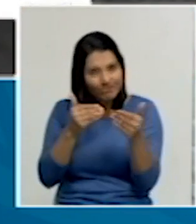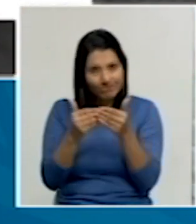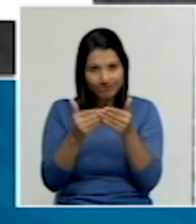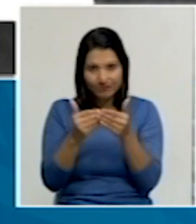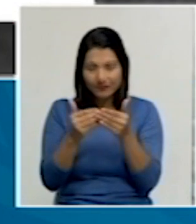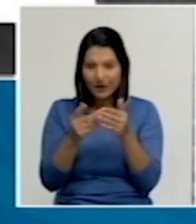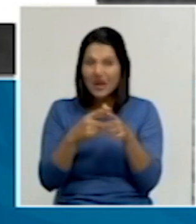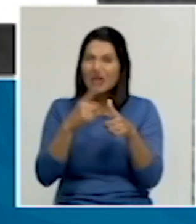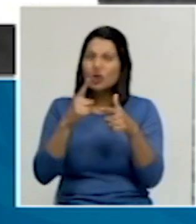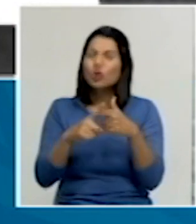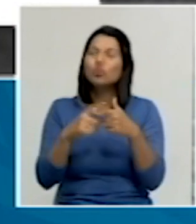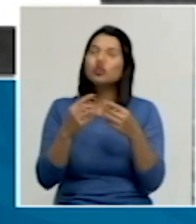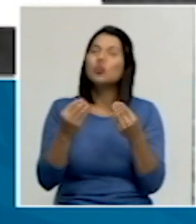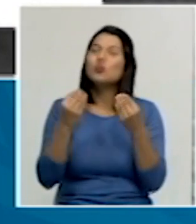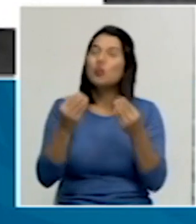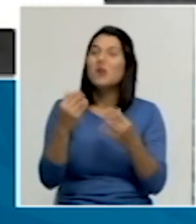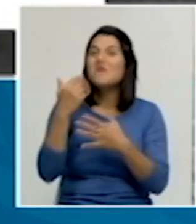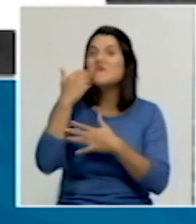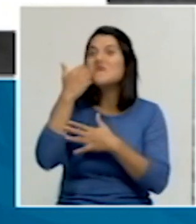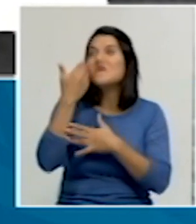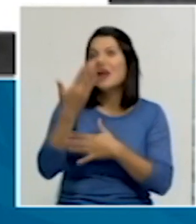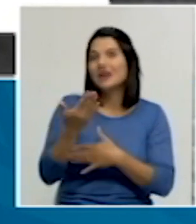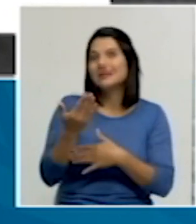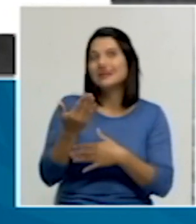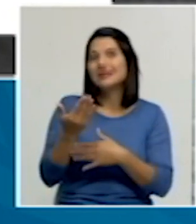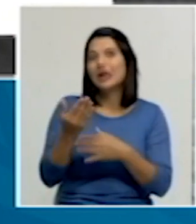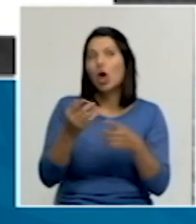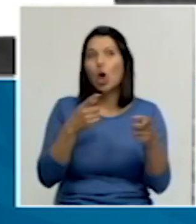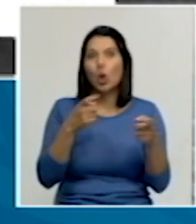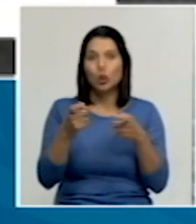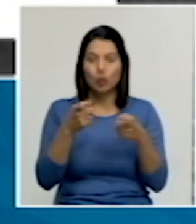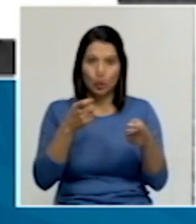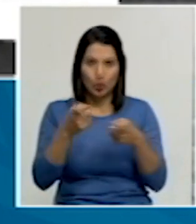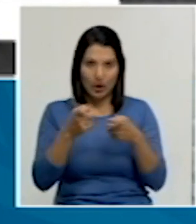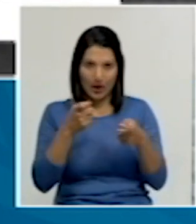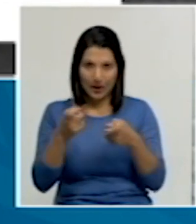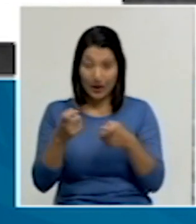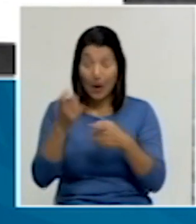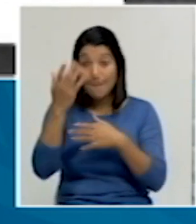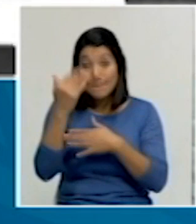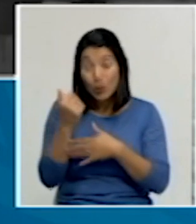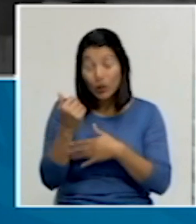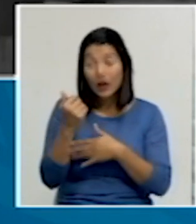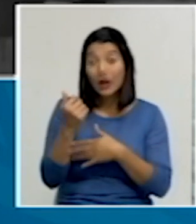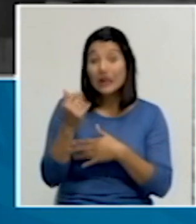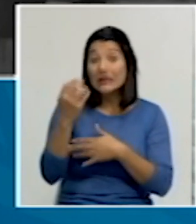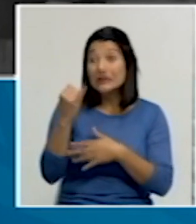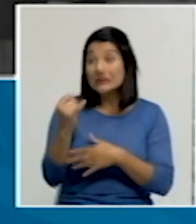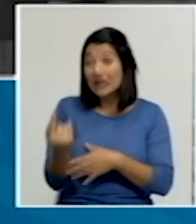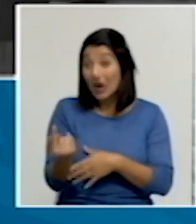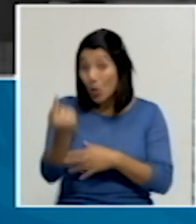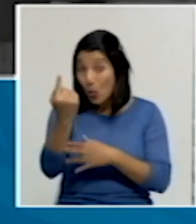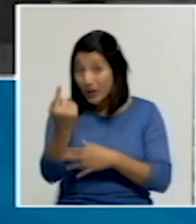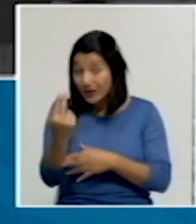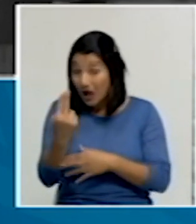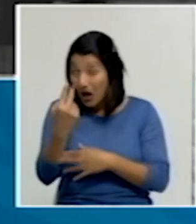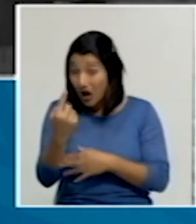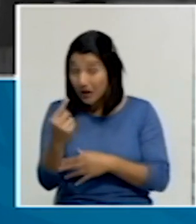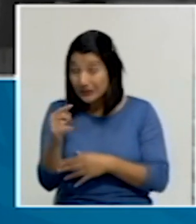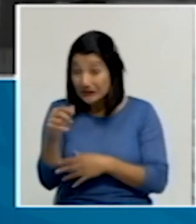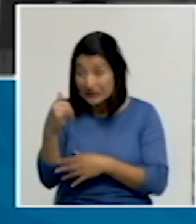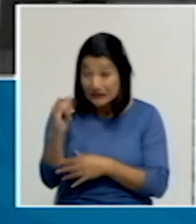es fácilmente, digamos, controlable porque encontrando un caso, aquí